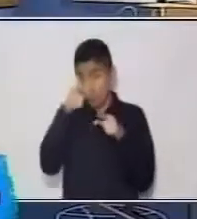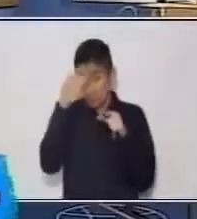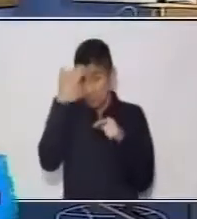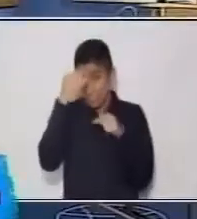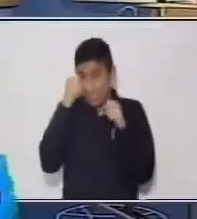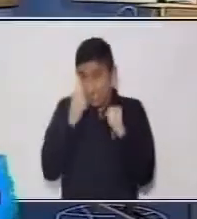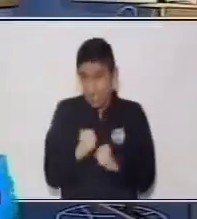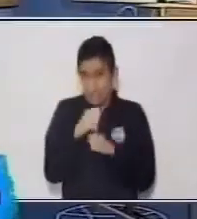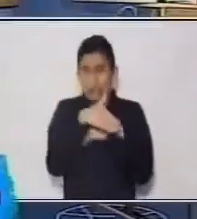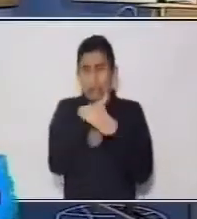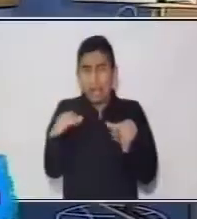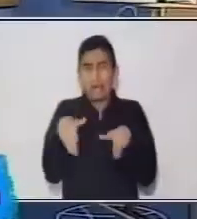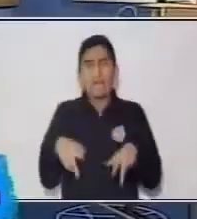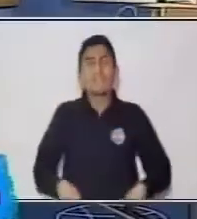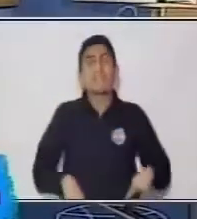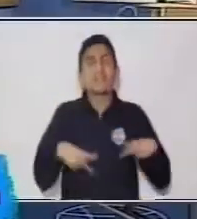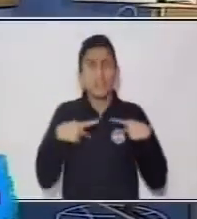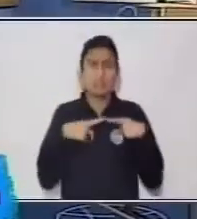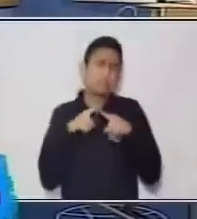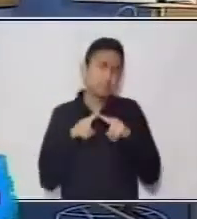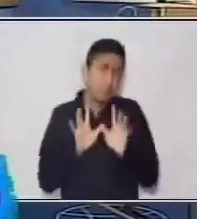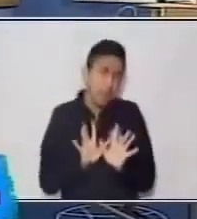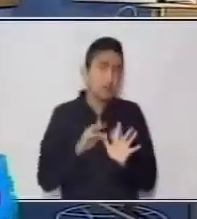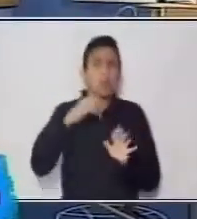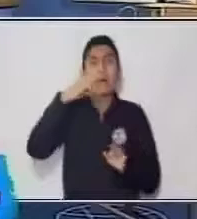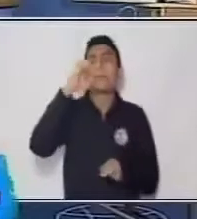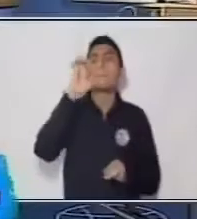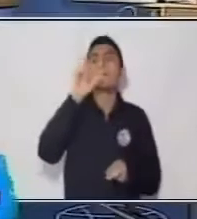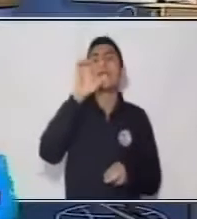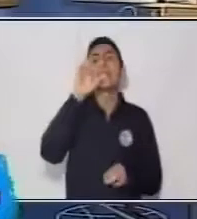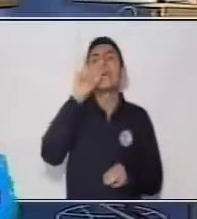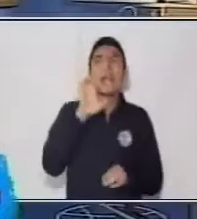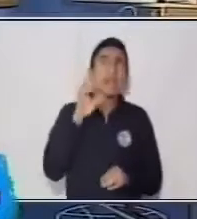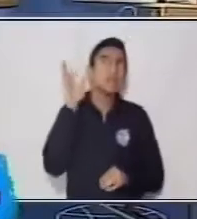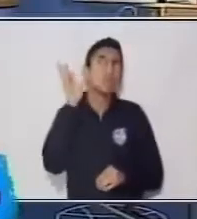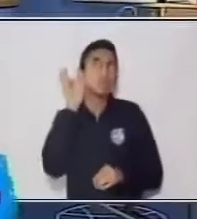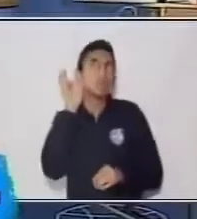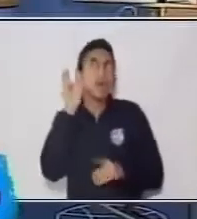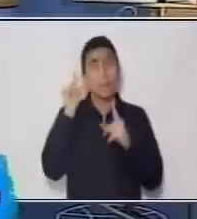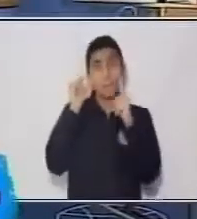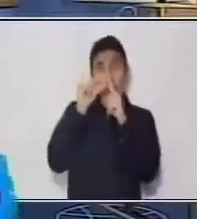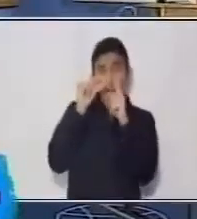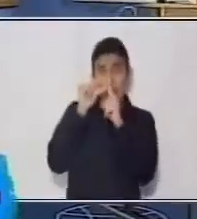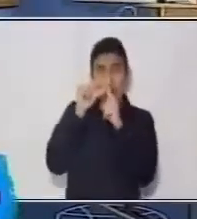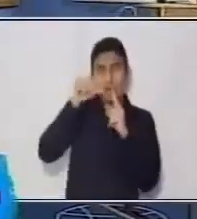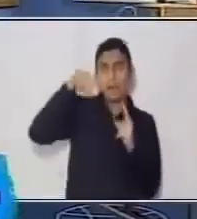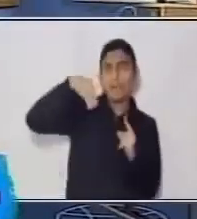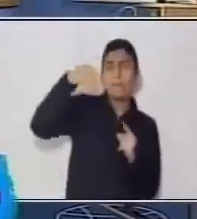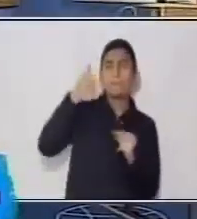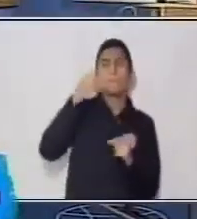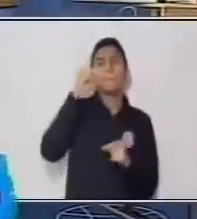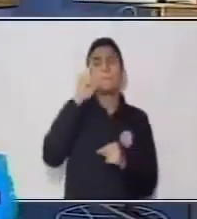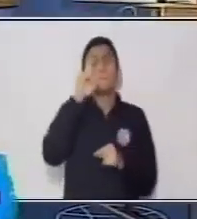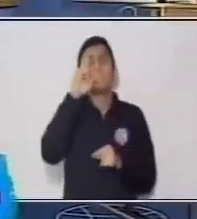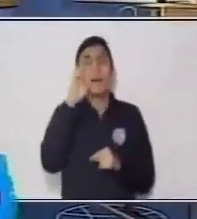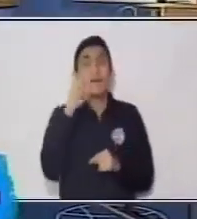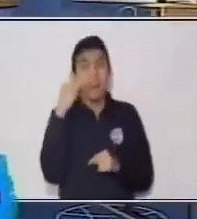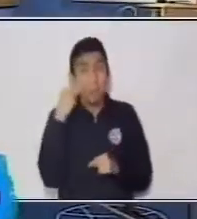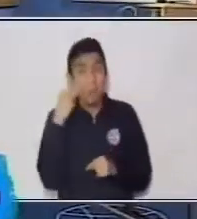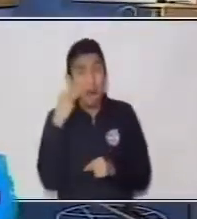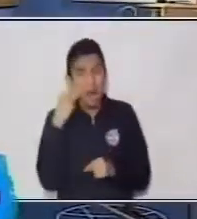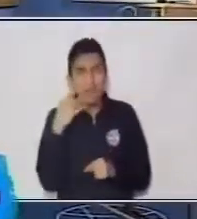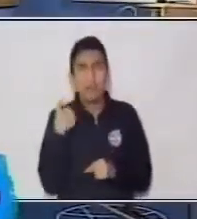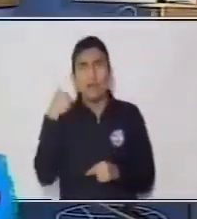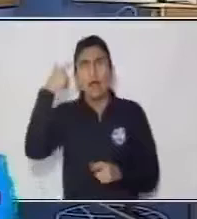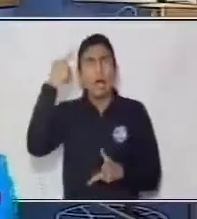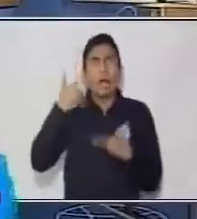pero Pelele tenía una particularidad. Cada vez que él escuchaba la palabra madre, él se ponía como